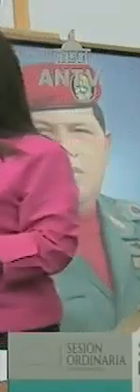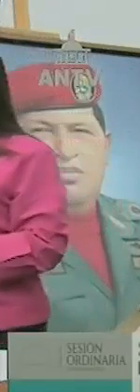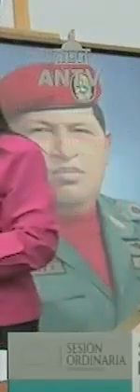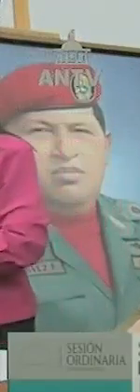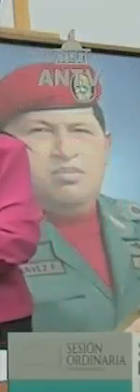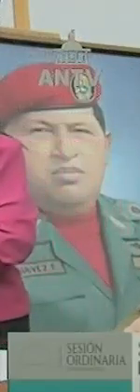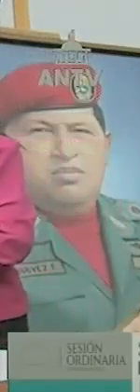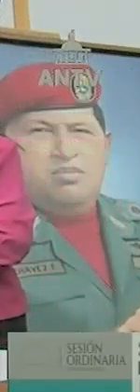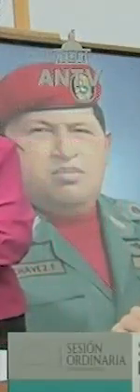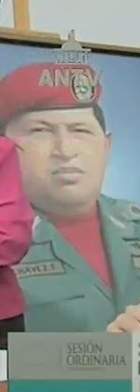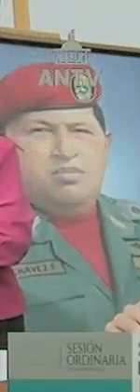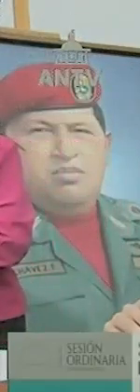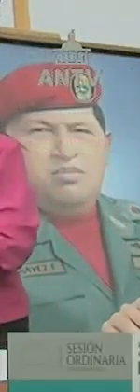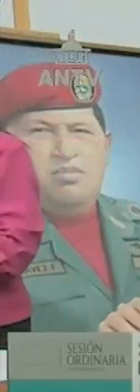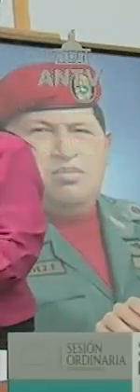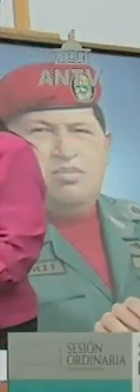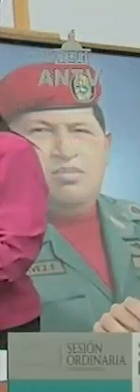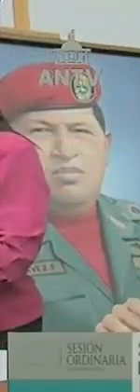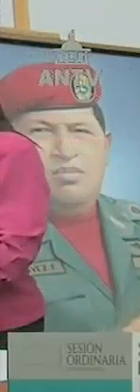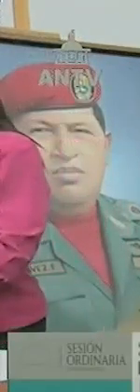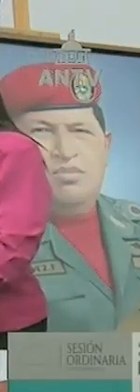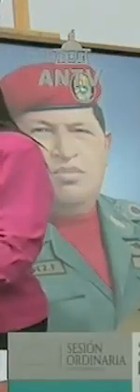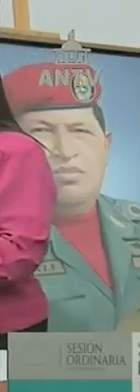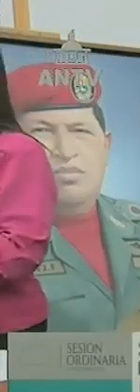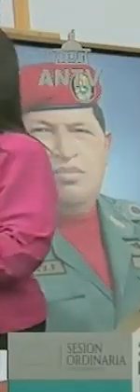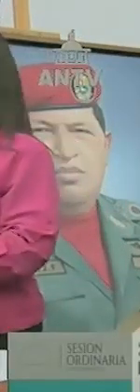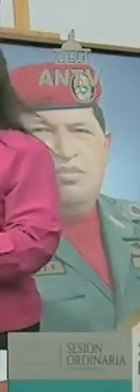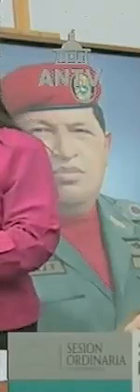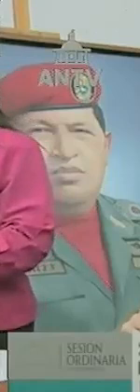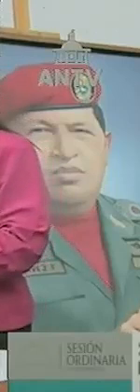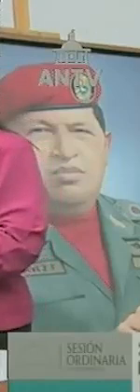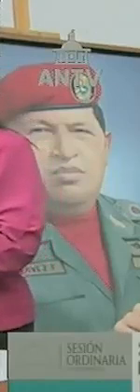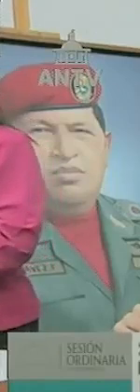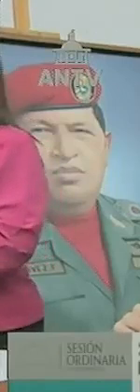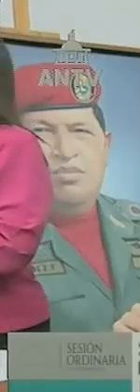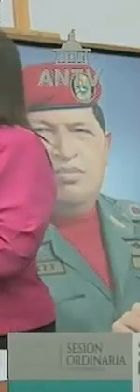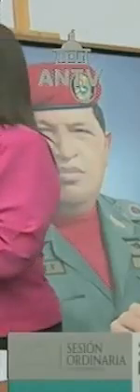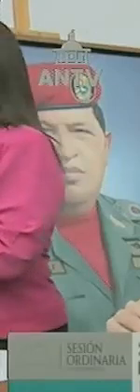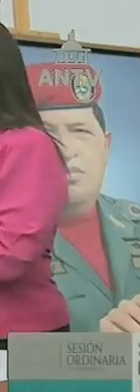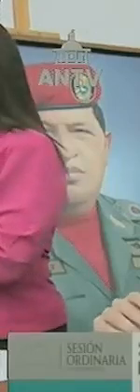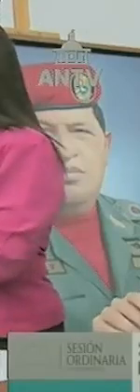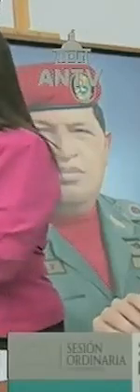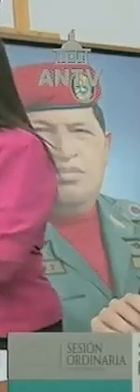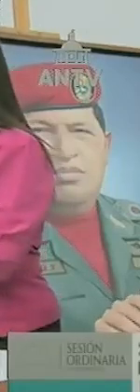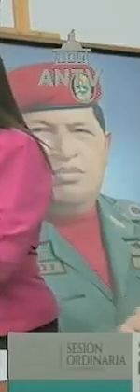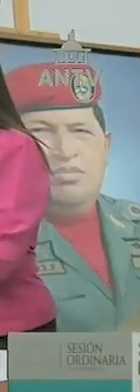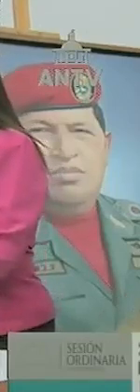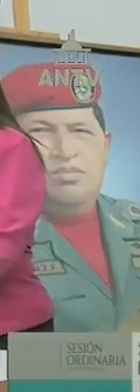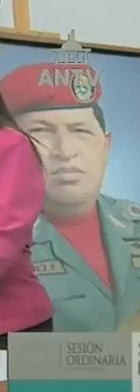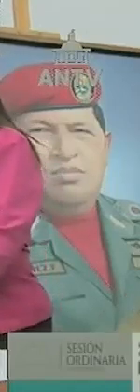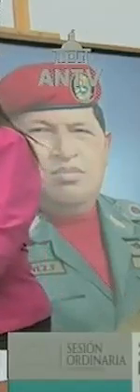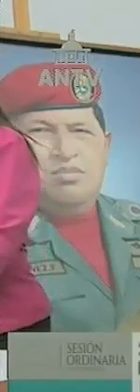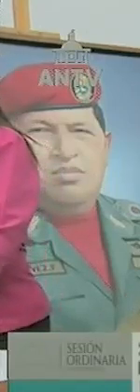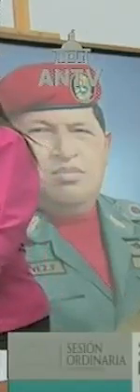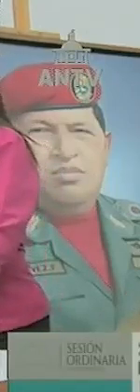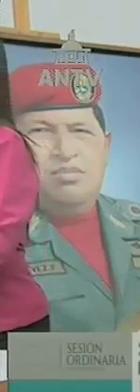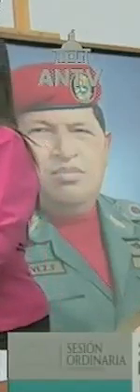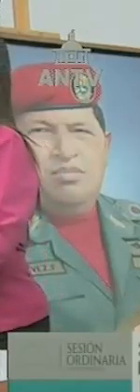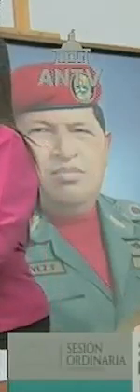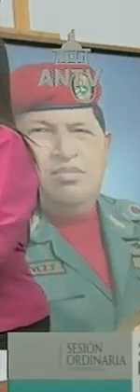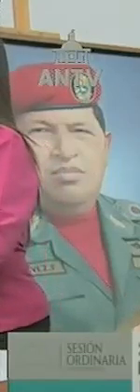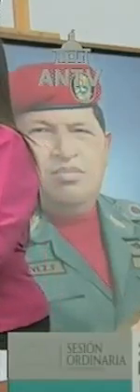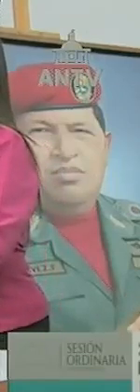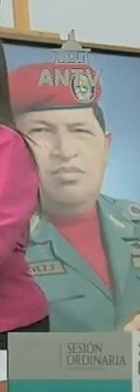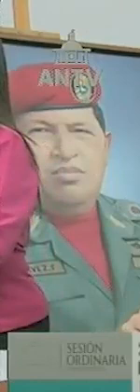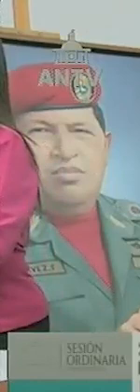otorgarán facilidades a las personas con discapacidad para el acceso a las políticas sociales y y entrega de créditos para la